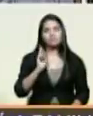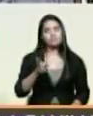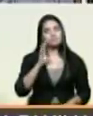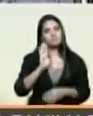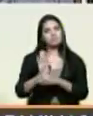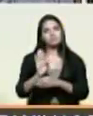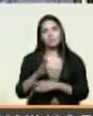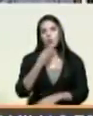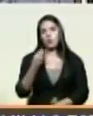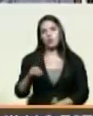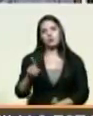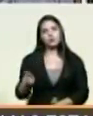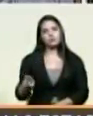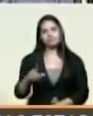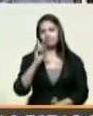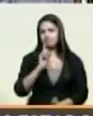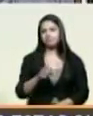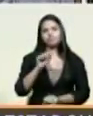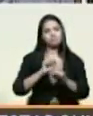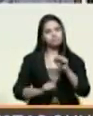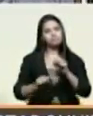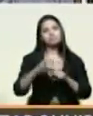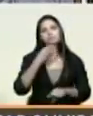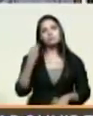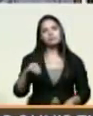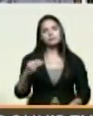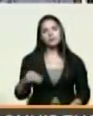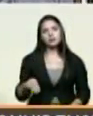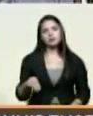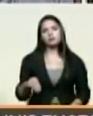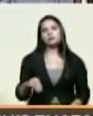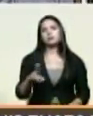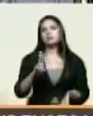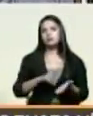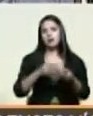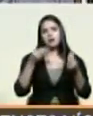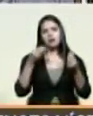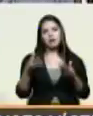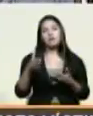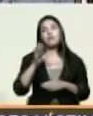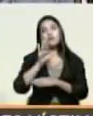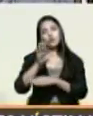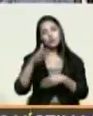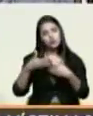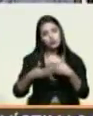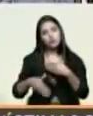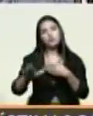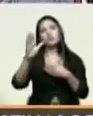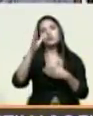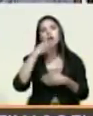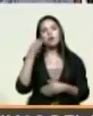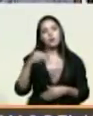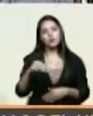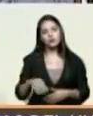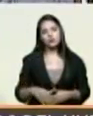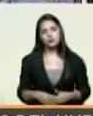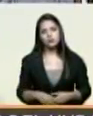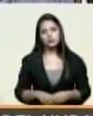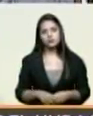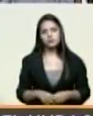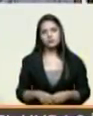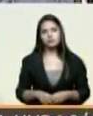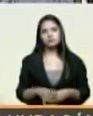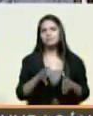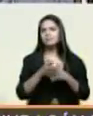preservar a nuestra juventud, tenemos que defender a nuestra juventud y darle garantía de futuro a nuestra juventud.